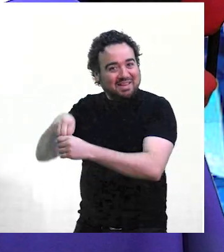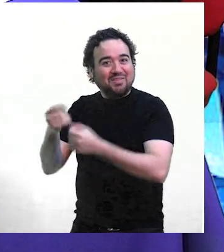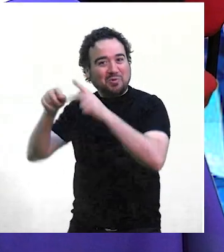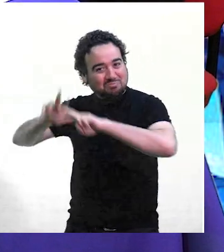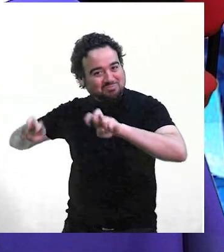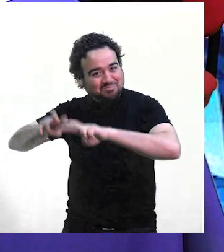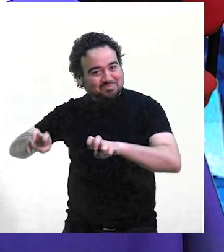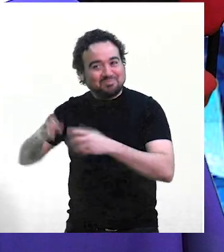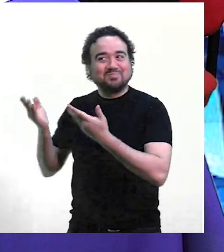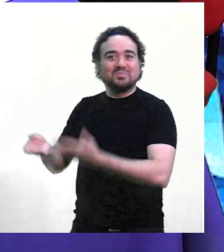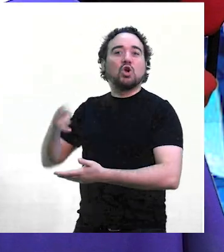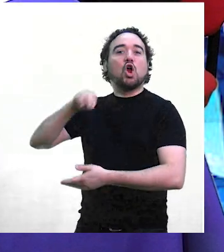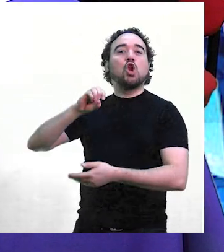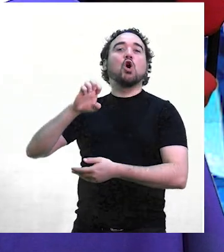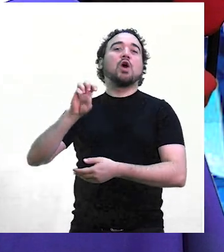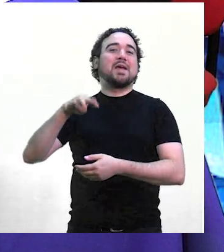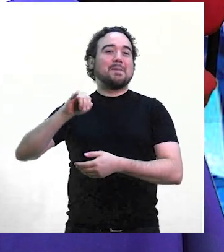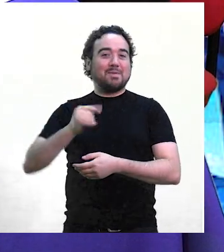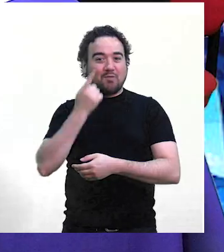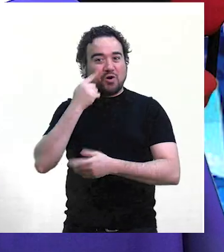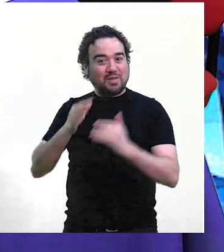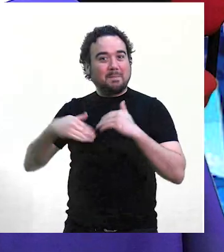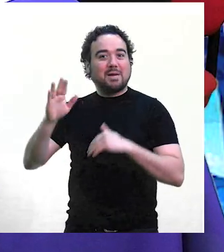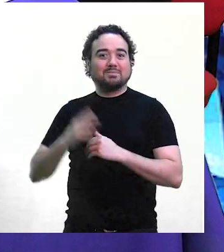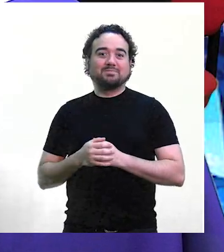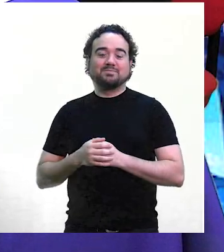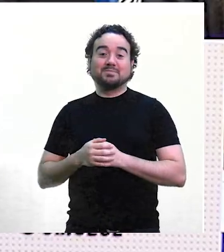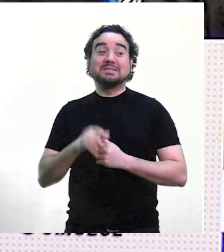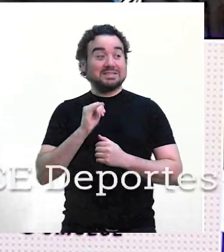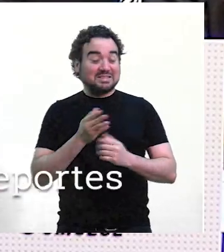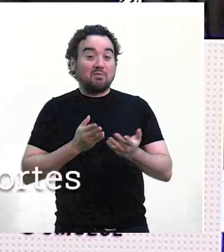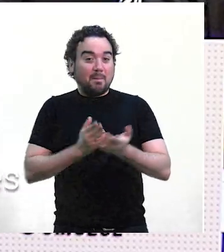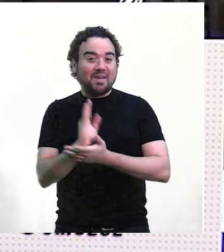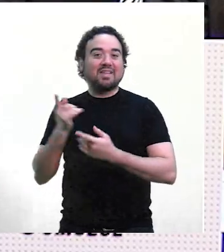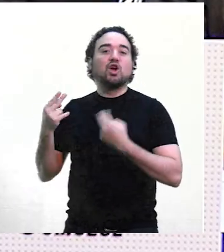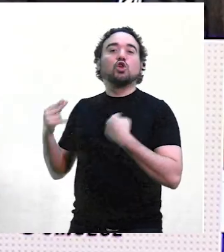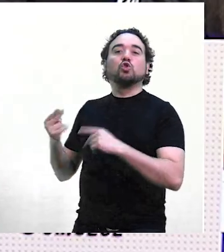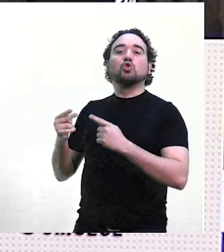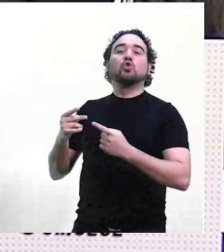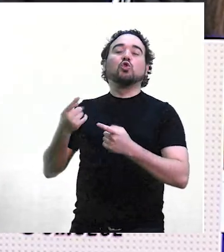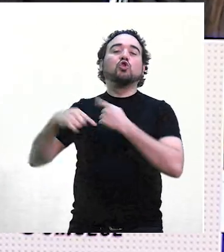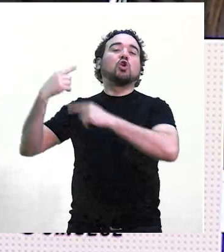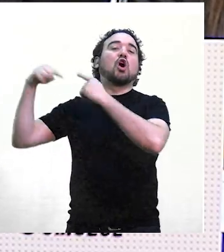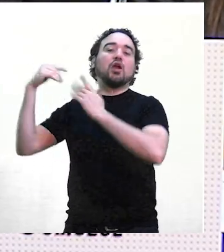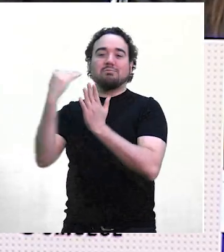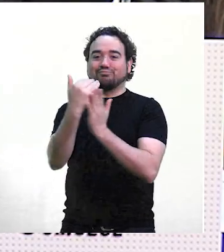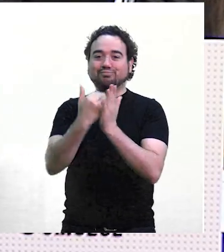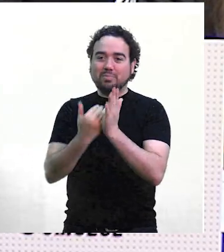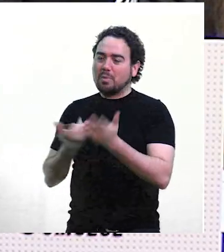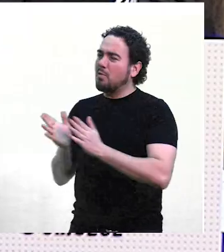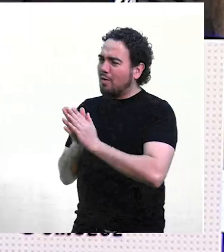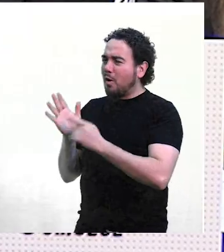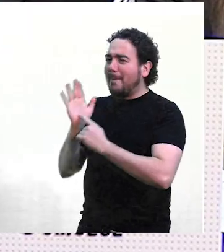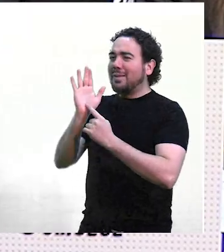nuevo. Bienvenida, sí. La vamos a conocer más, ¿no? Sí, entonces, vamos a partir con la ficha de la profesora.